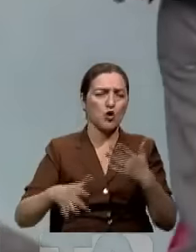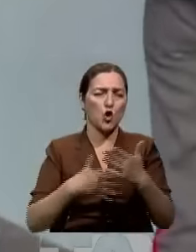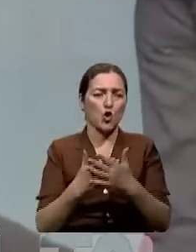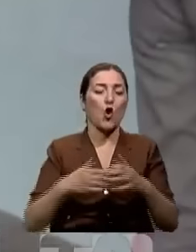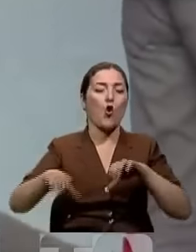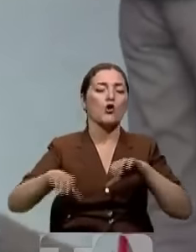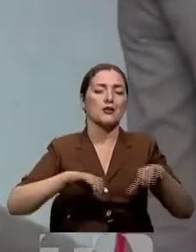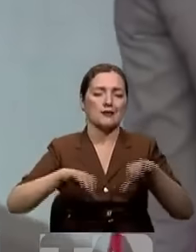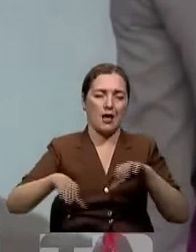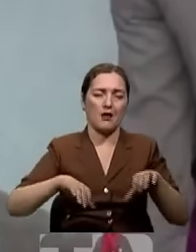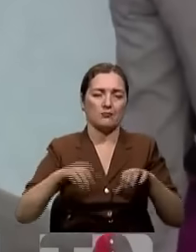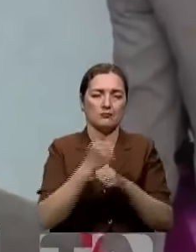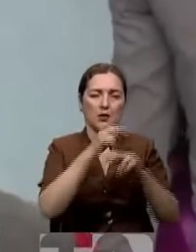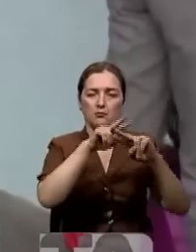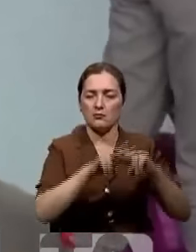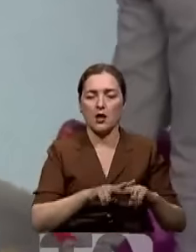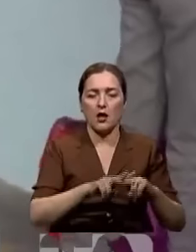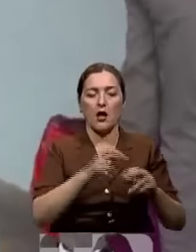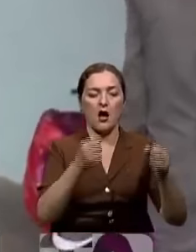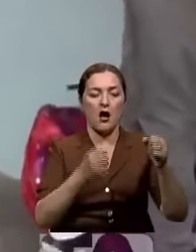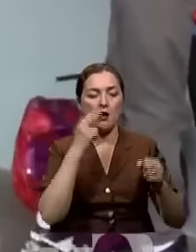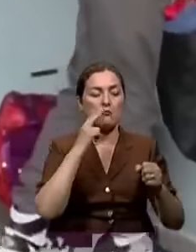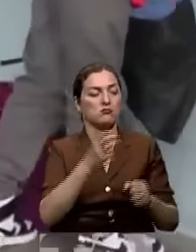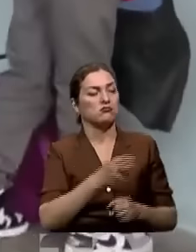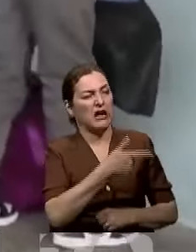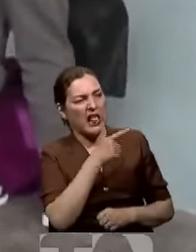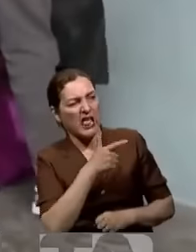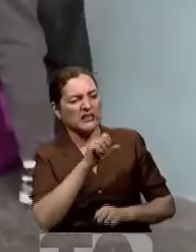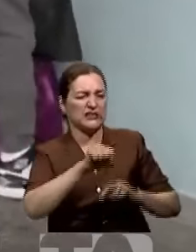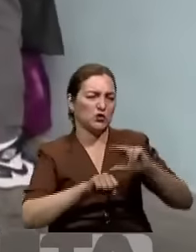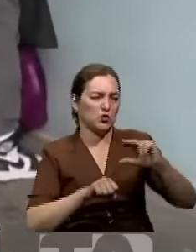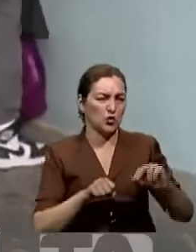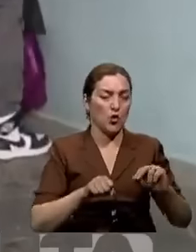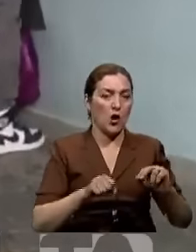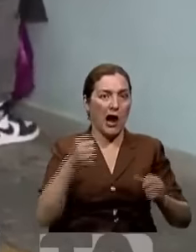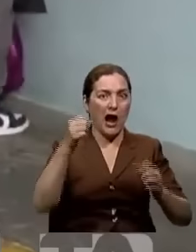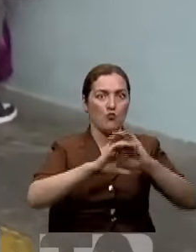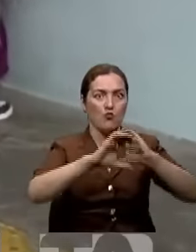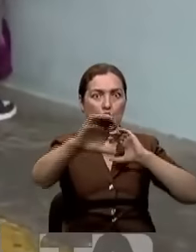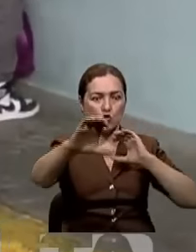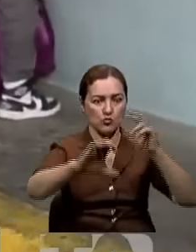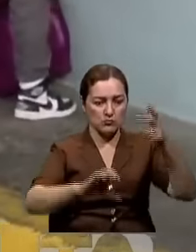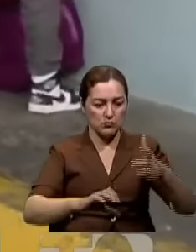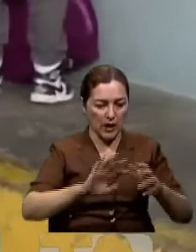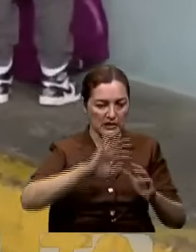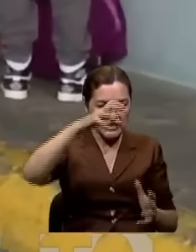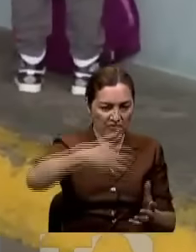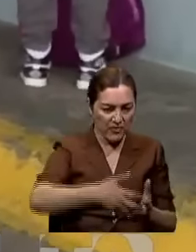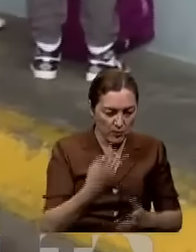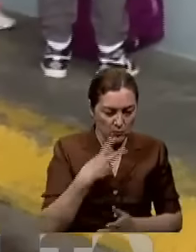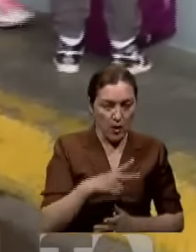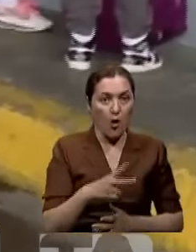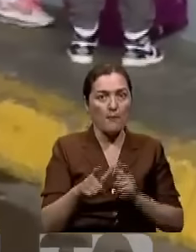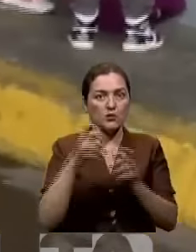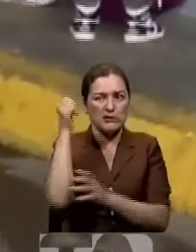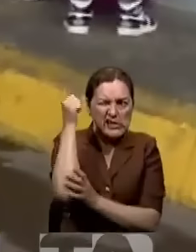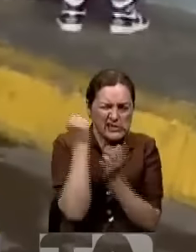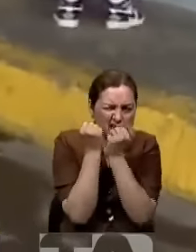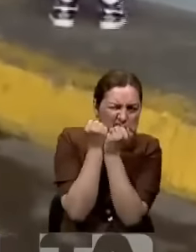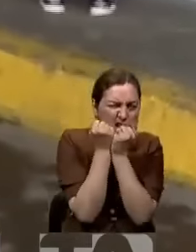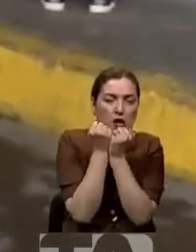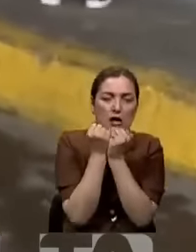se hará es justamente revisar el estado de los conductores, el estado de las llantas, y también se evitará el exceso de pasajeros durante los